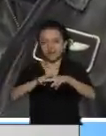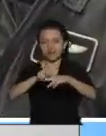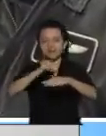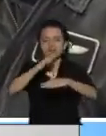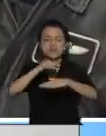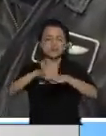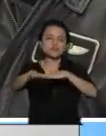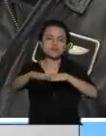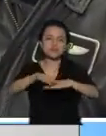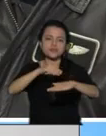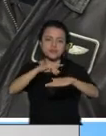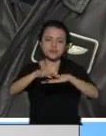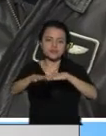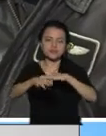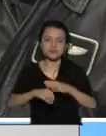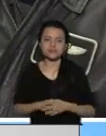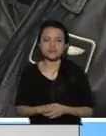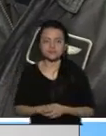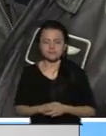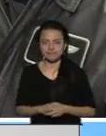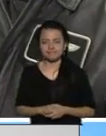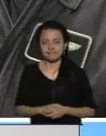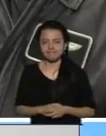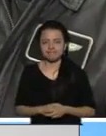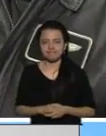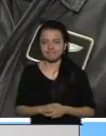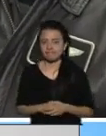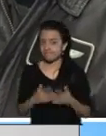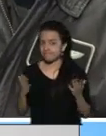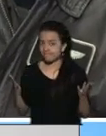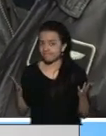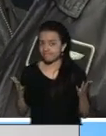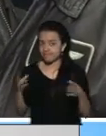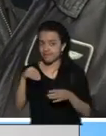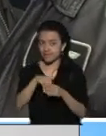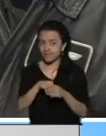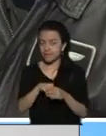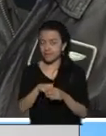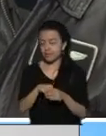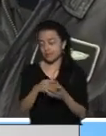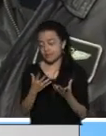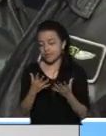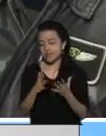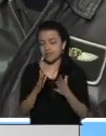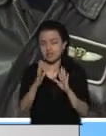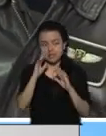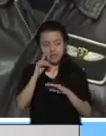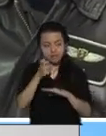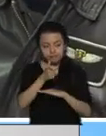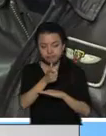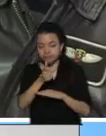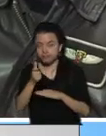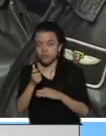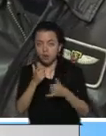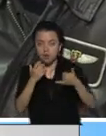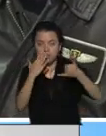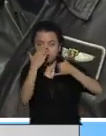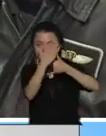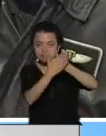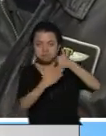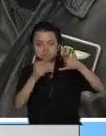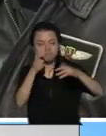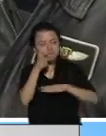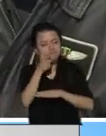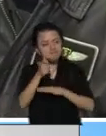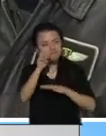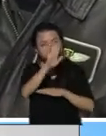de infraestructura dentro de estos sectores del país. Sin embargo, la Unidad Nacional de Gestión de Riesgo ya activó los planes de